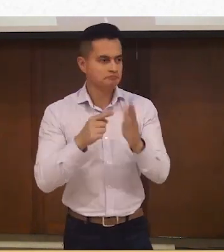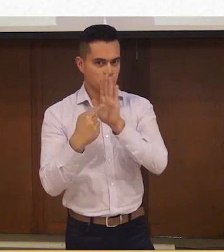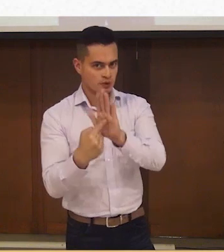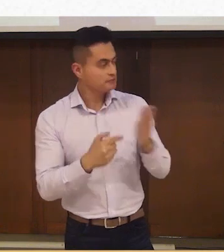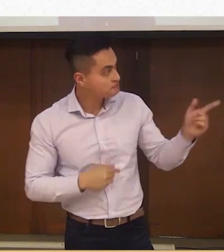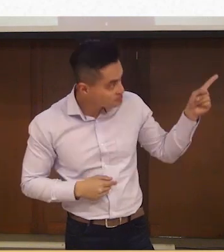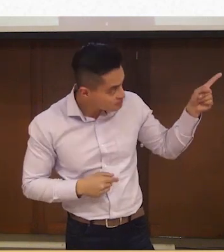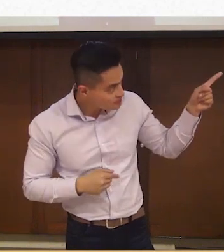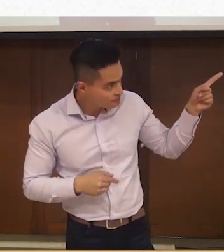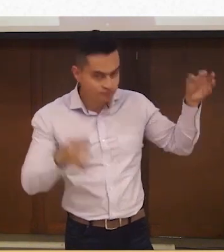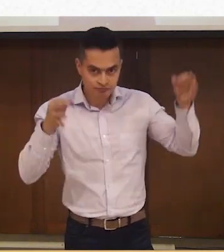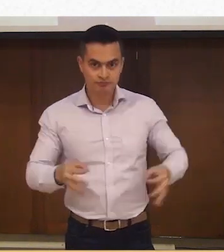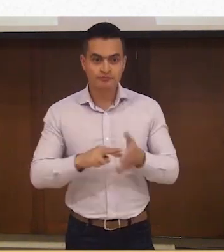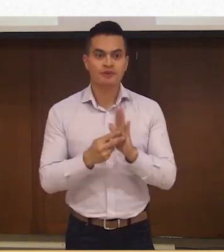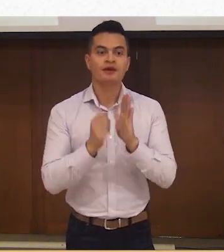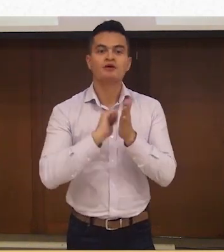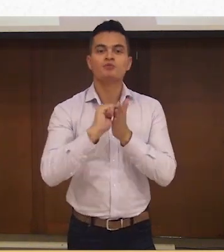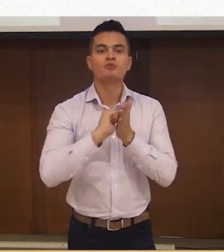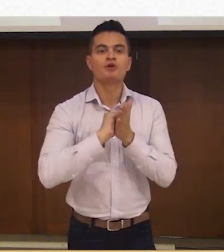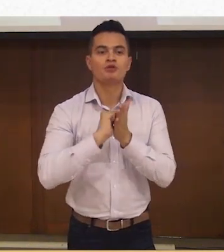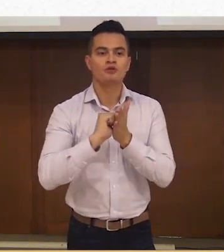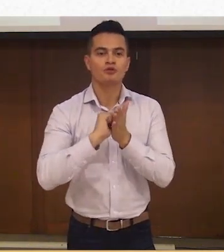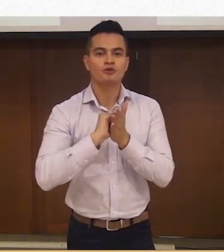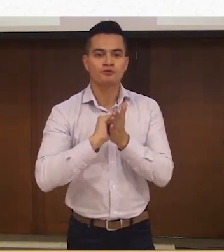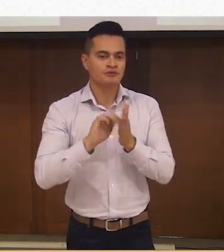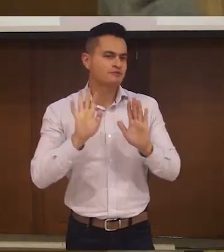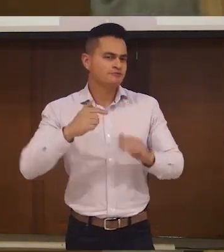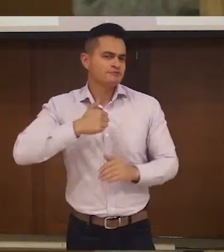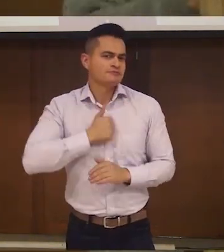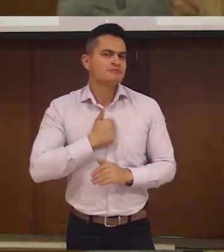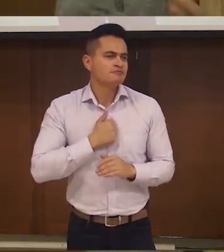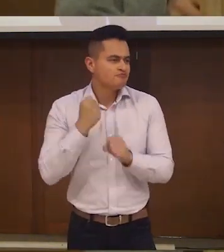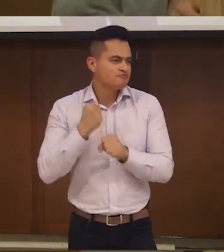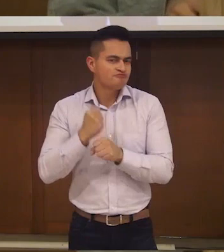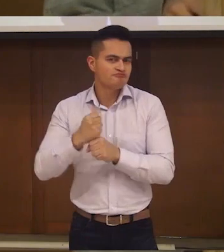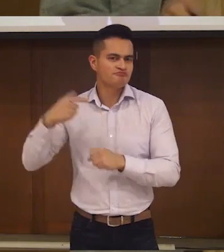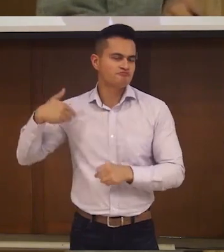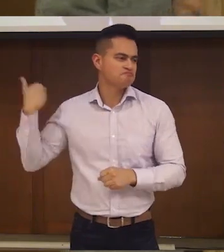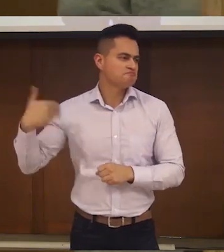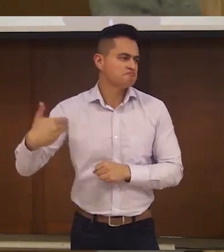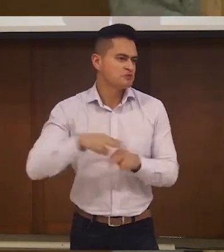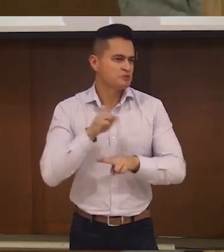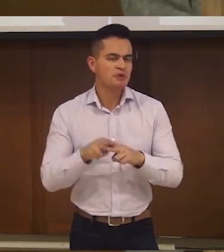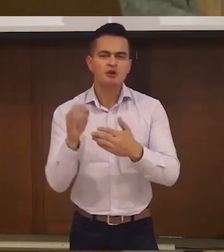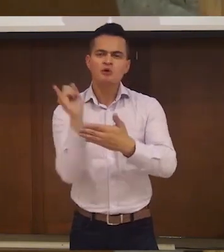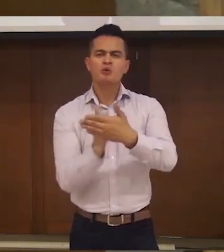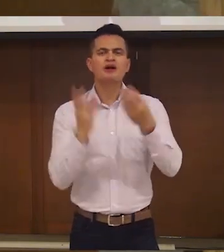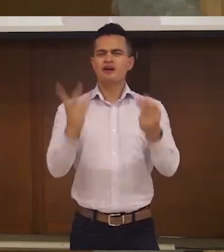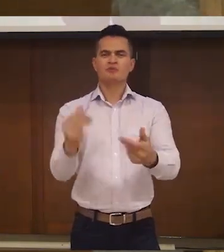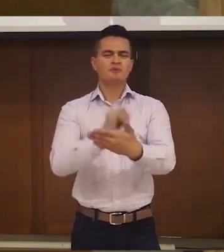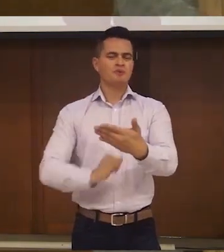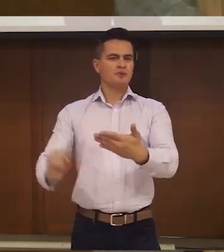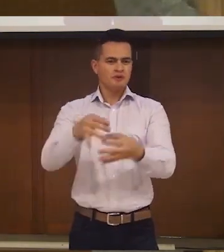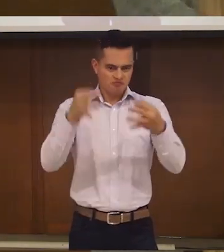boceto de los que habitualmente hago yo para para mi trabajo. Son manchas, una cosa